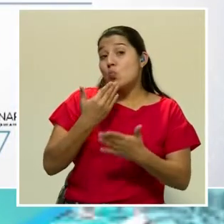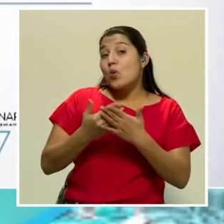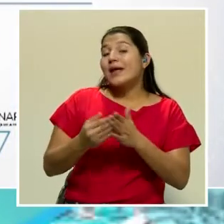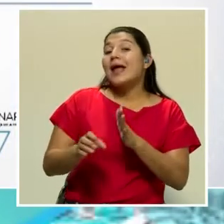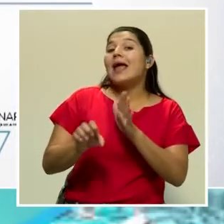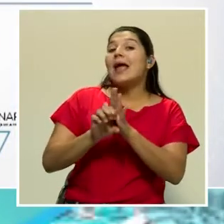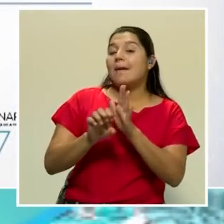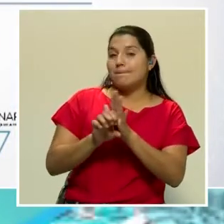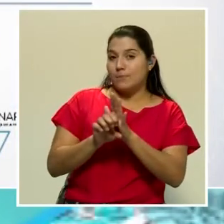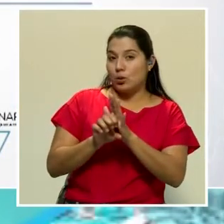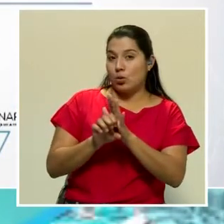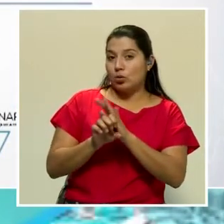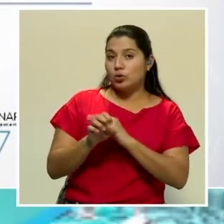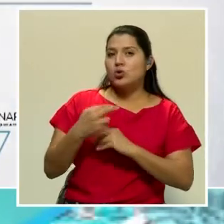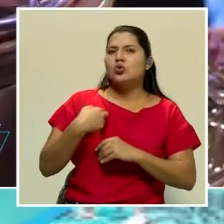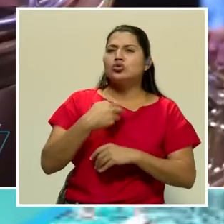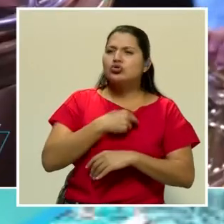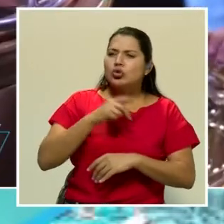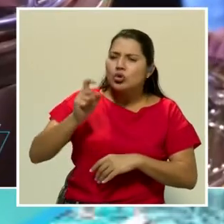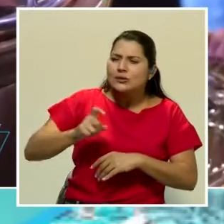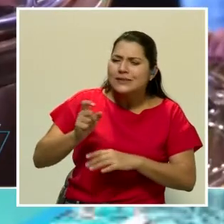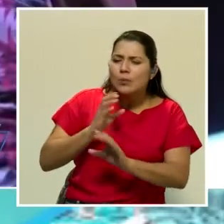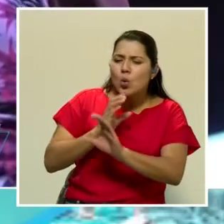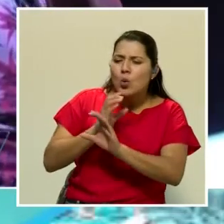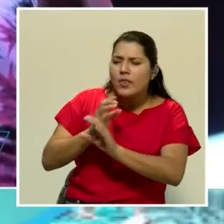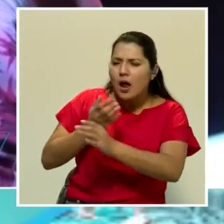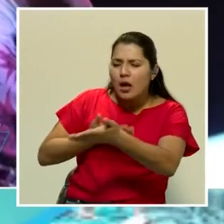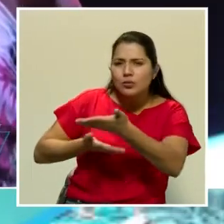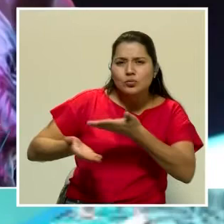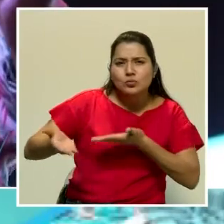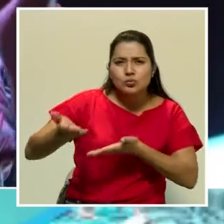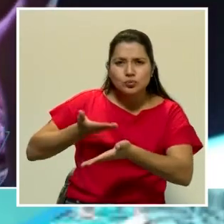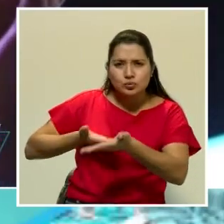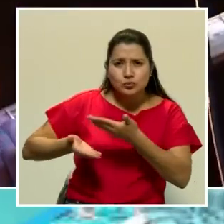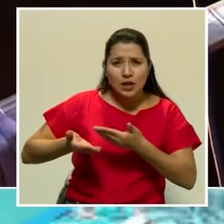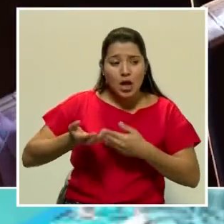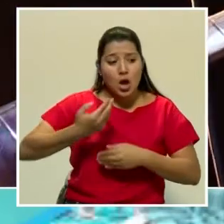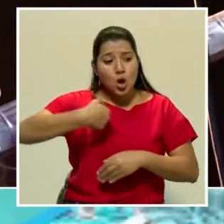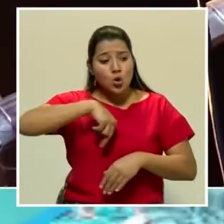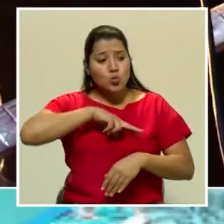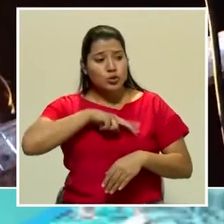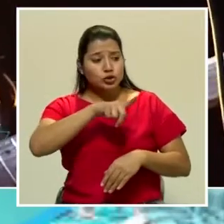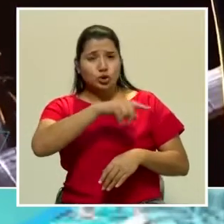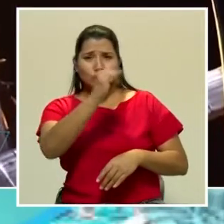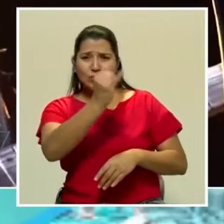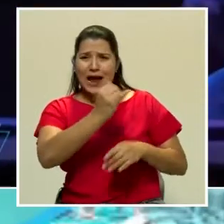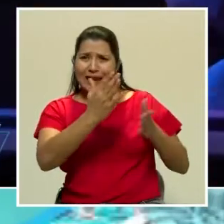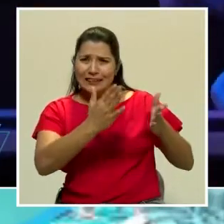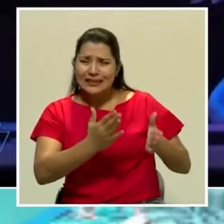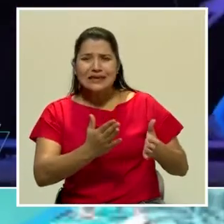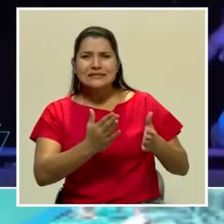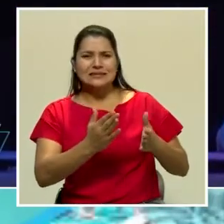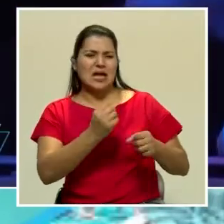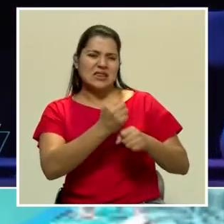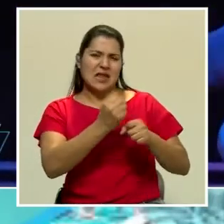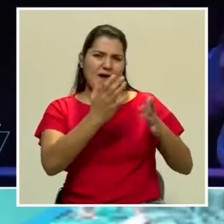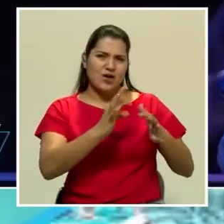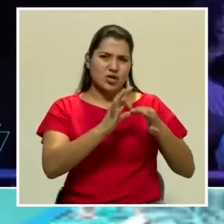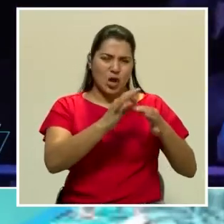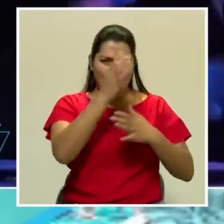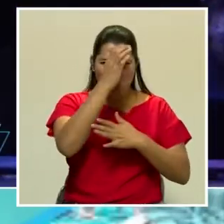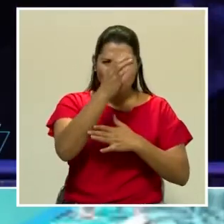lo que necesitamos es la reciprocidad y el cuidado mutuo. Nuestros colegas artistas han estado por muchísimos años junto a la